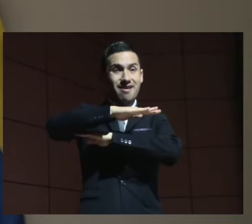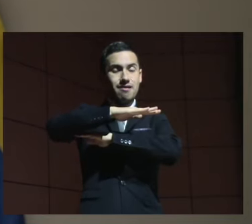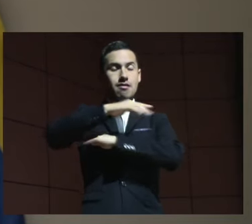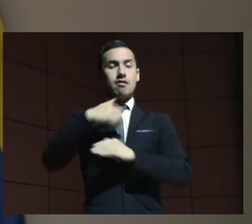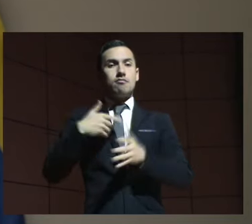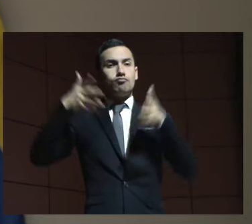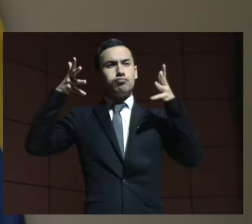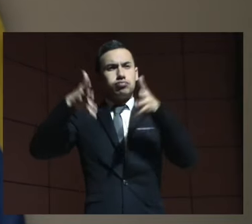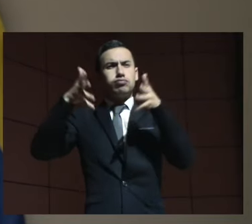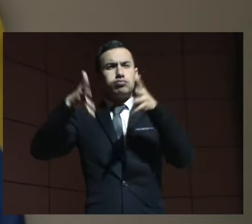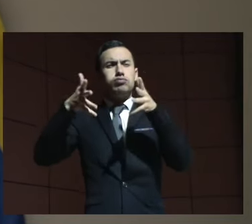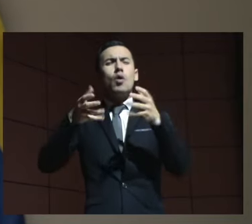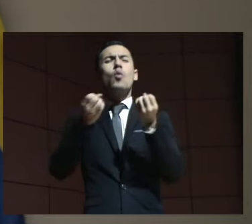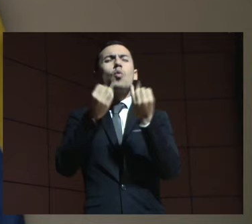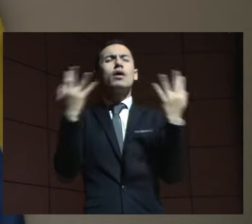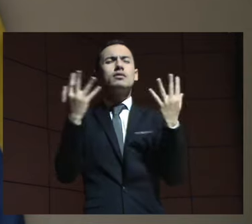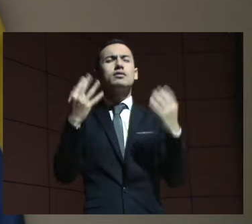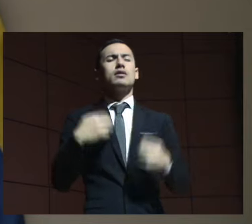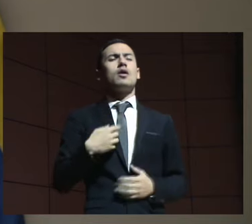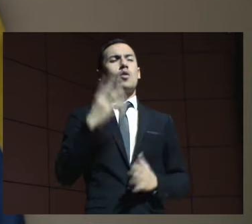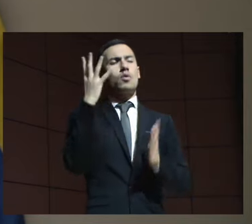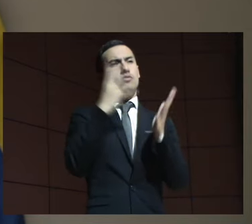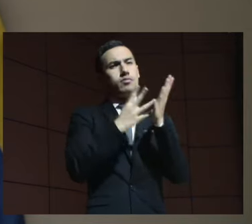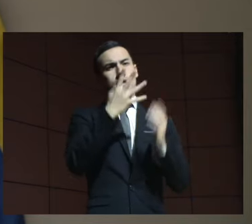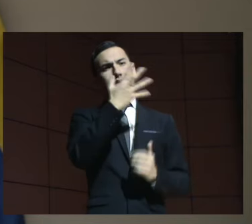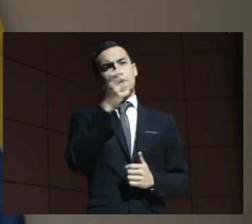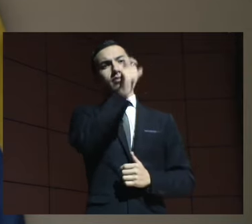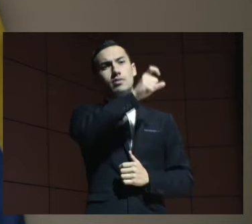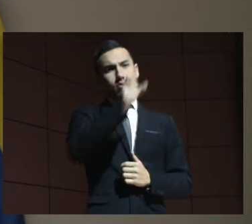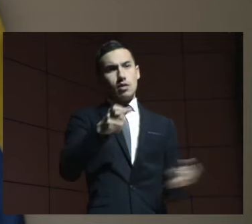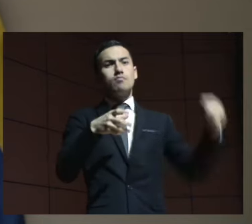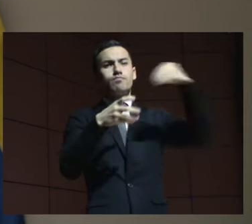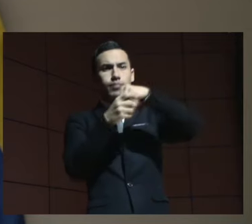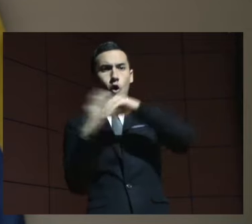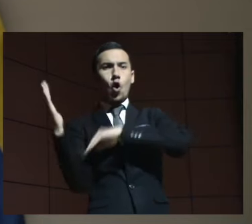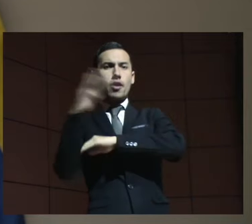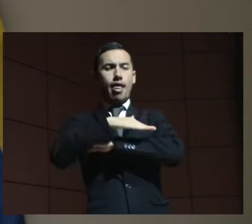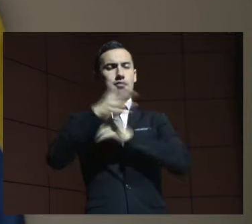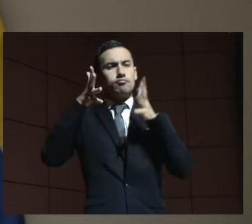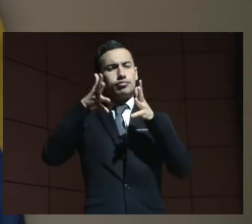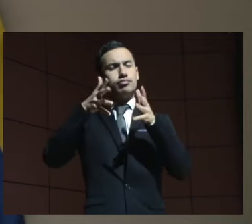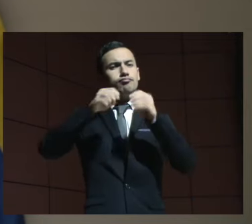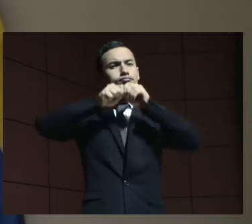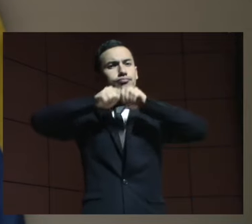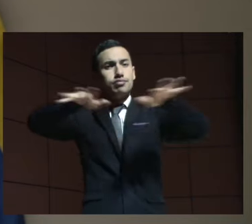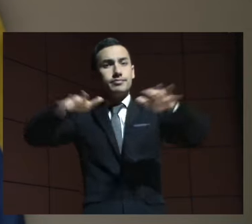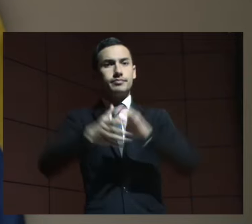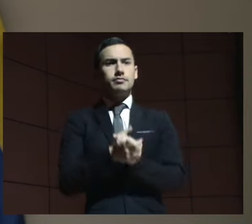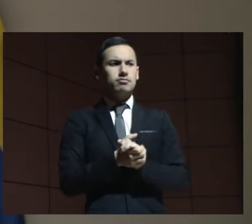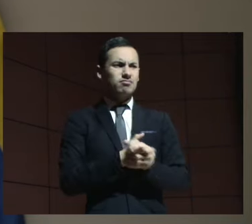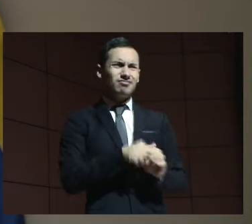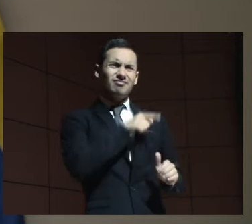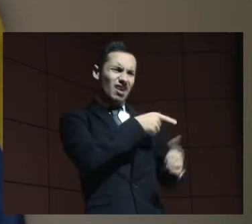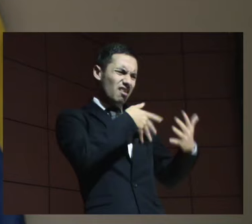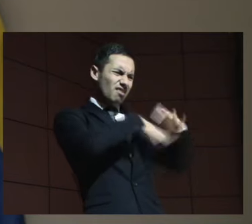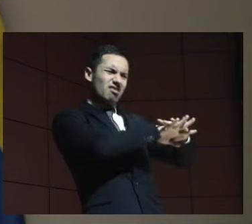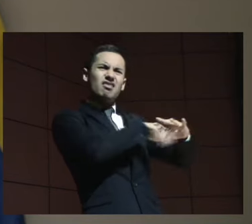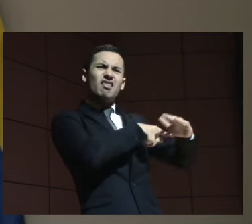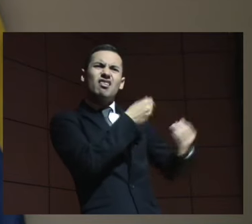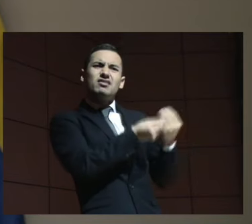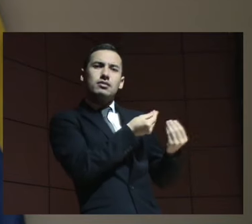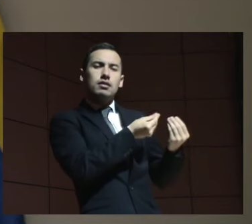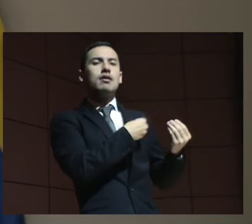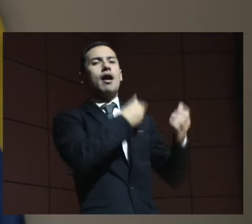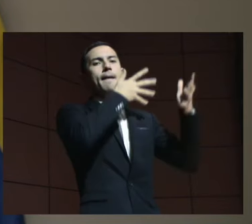jornadas de sensibilización y divulgación a más de 4.500 personas. ¿Qué hace